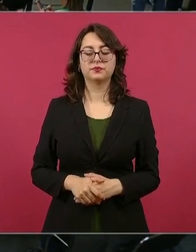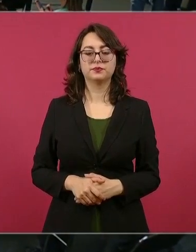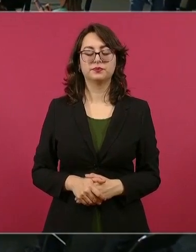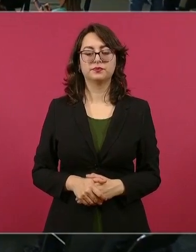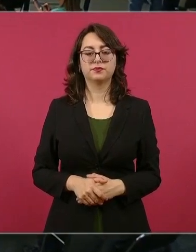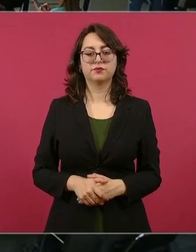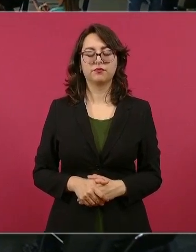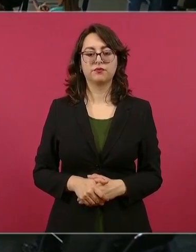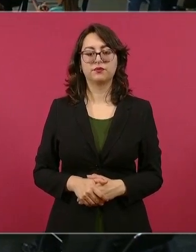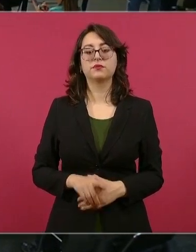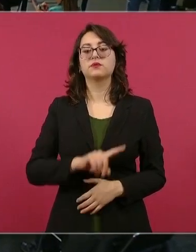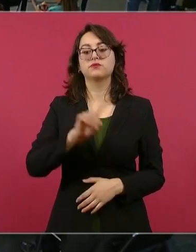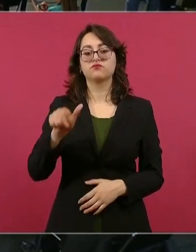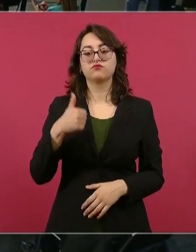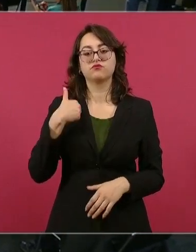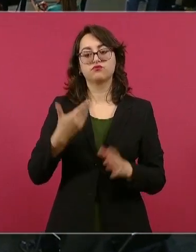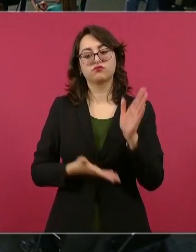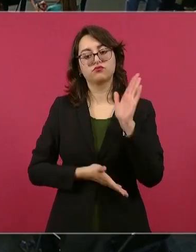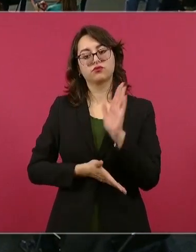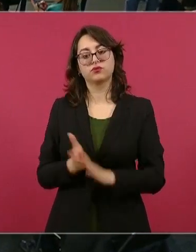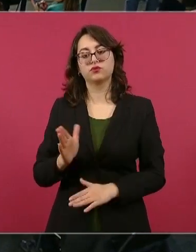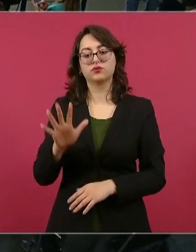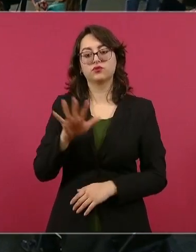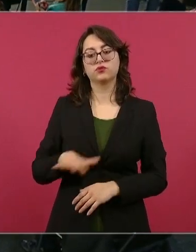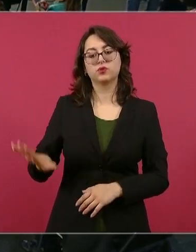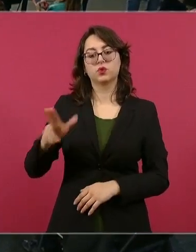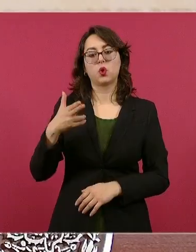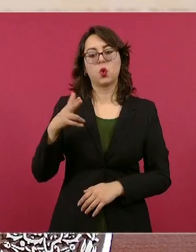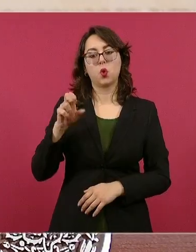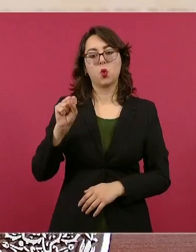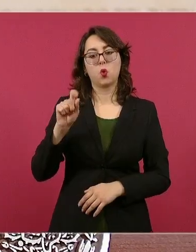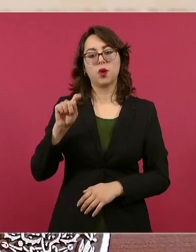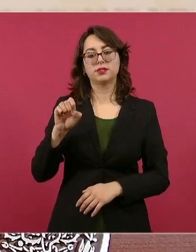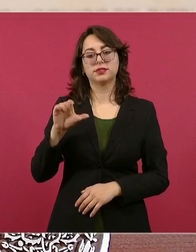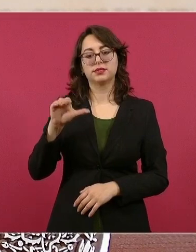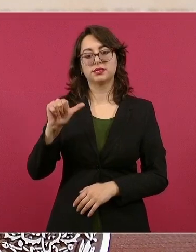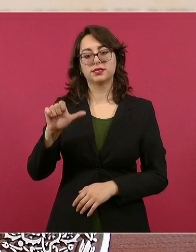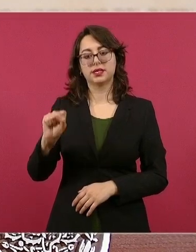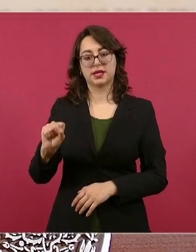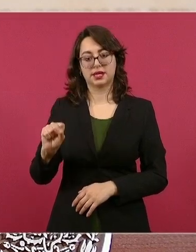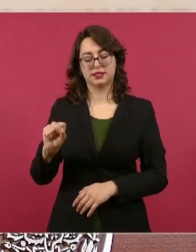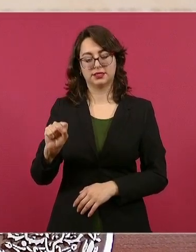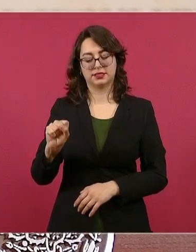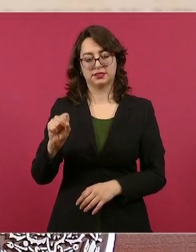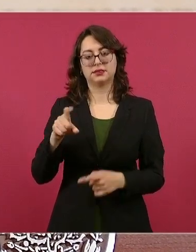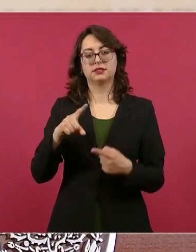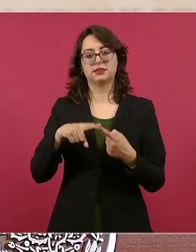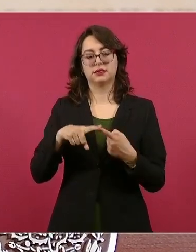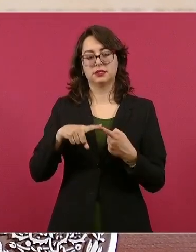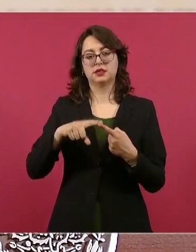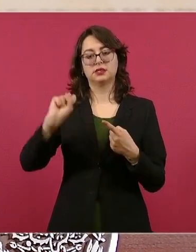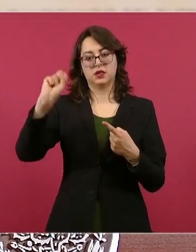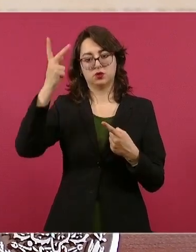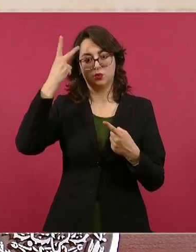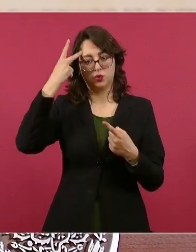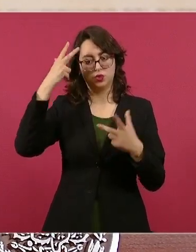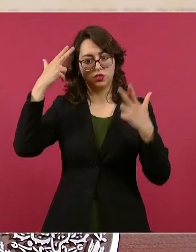Vamos a las Huastecas, vamos a estar en la Huasteca